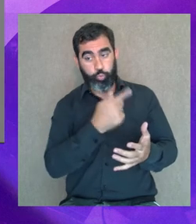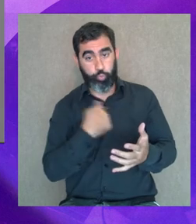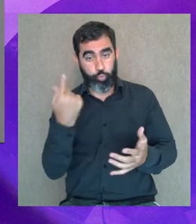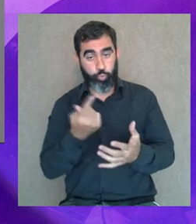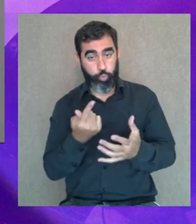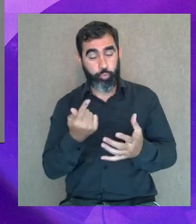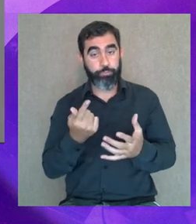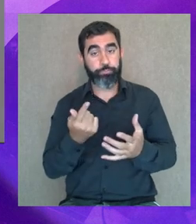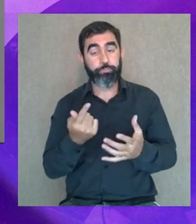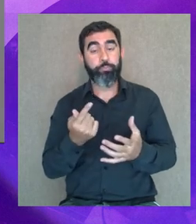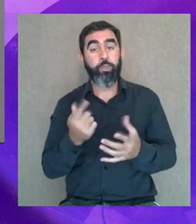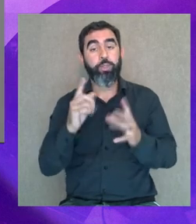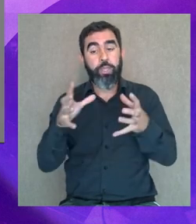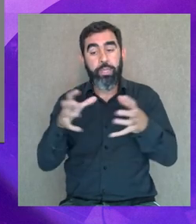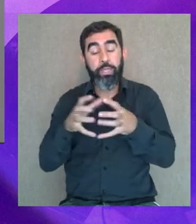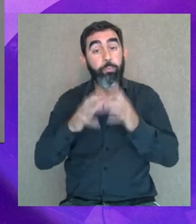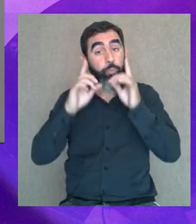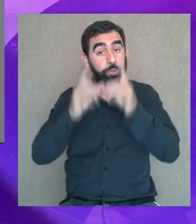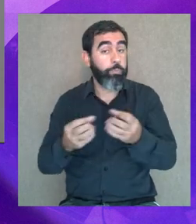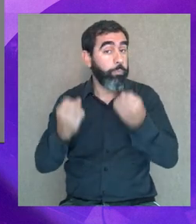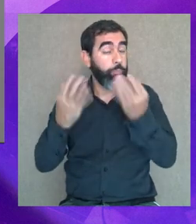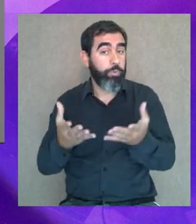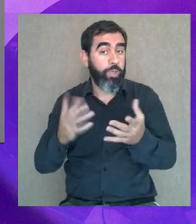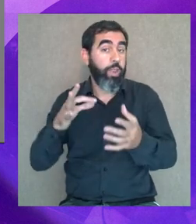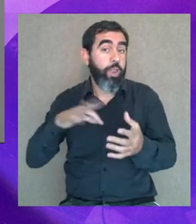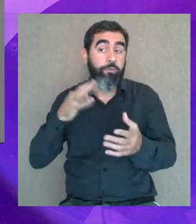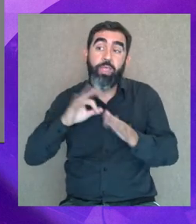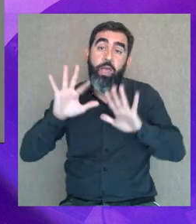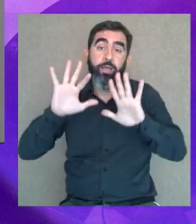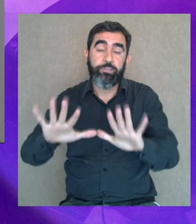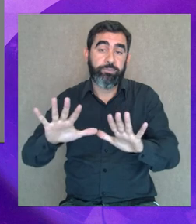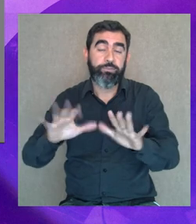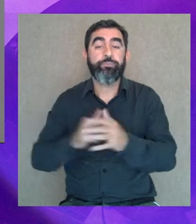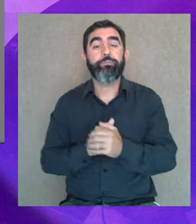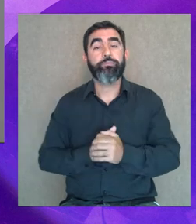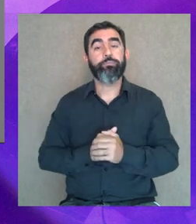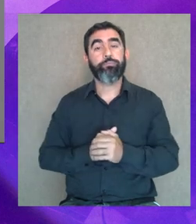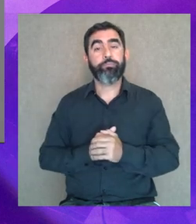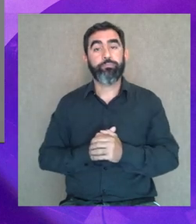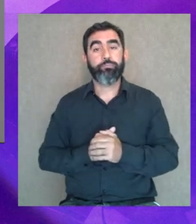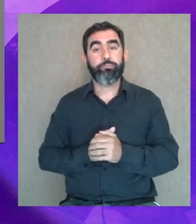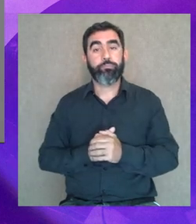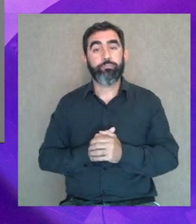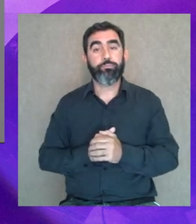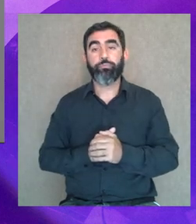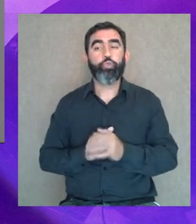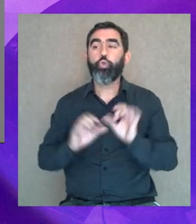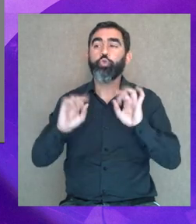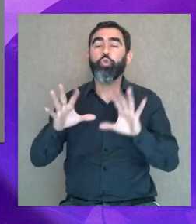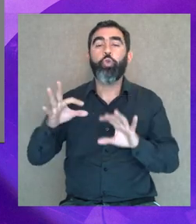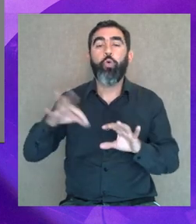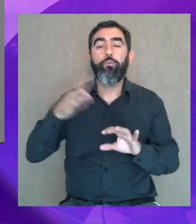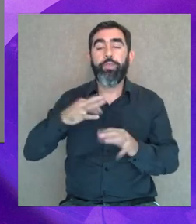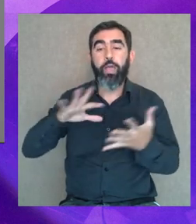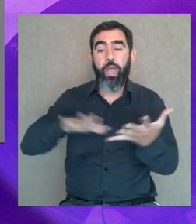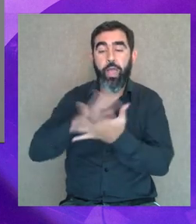todos o se establecía todo el equipo porque es la vida que tras llegar a casa no éste no sólo trajo